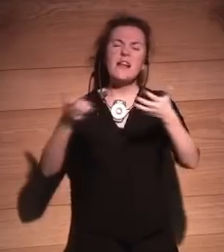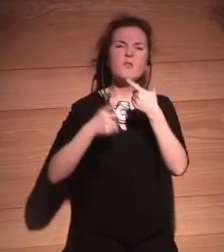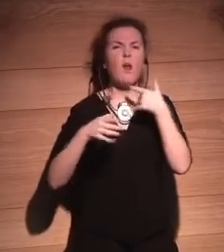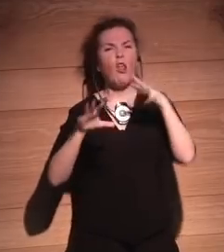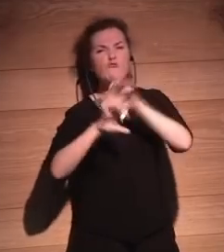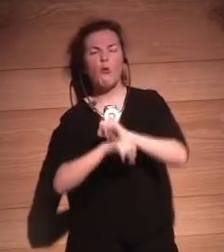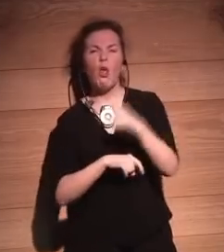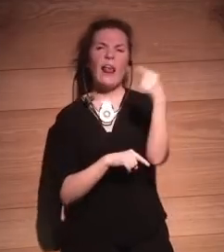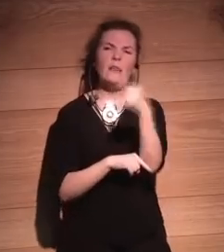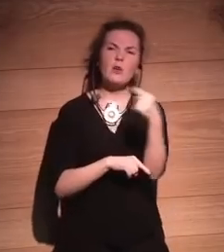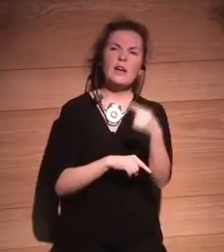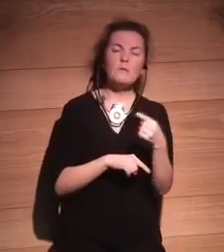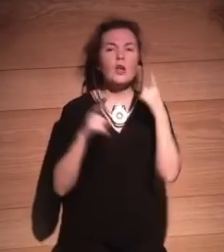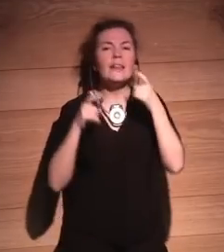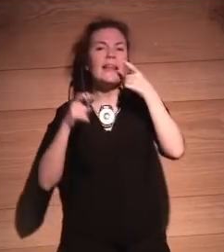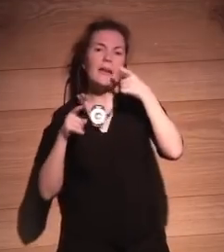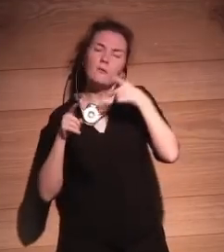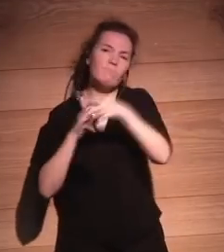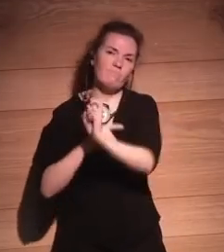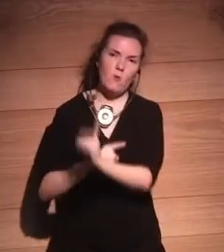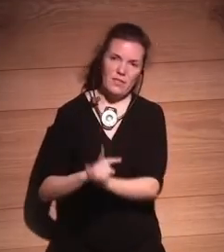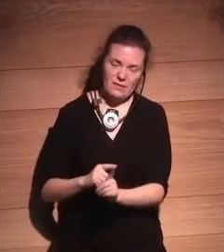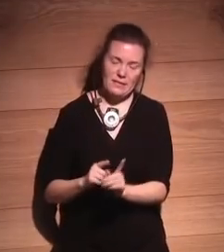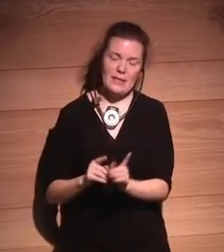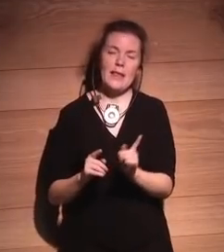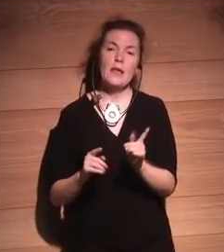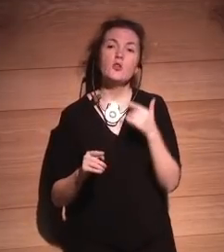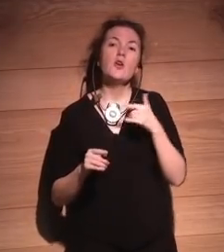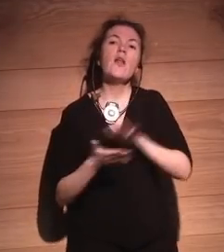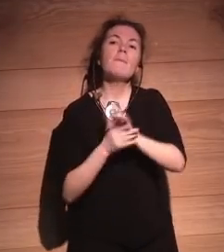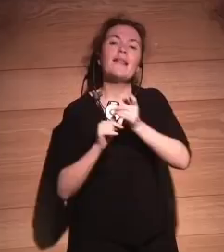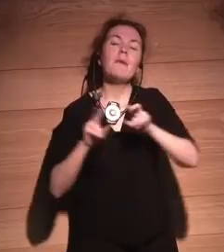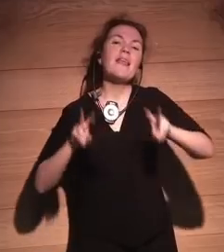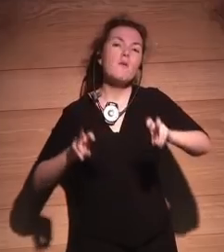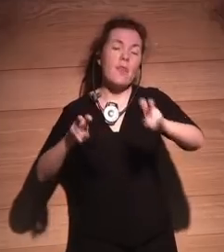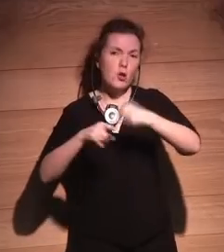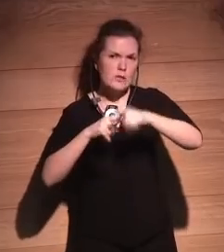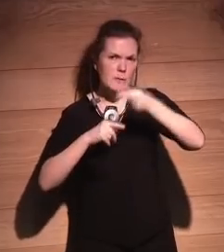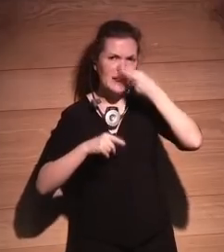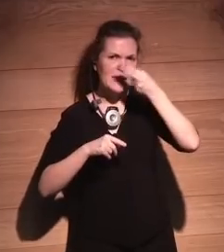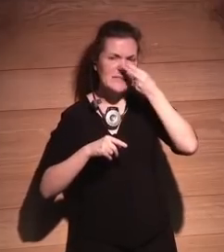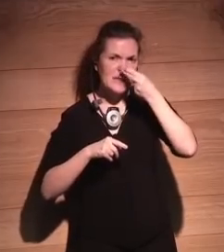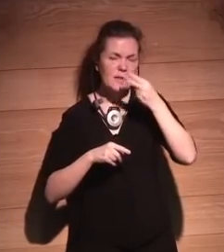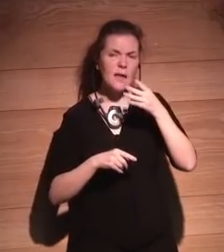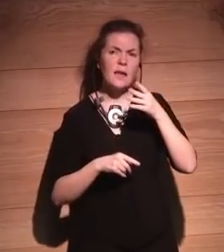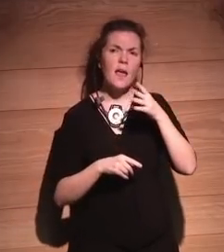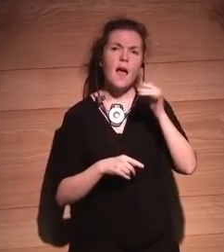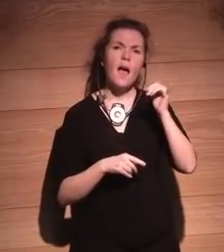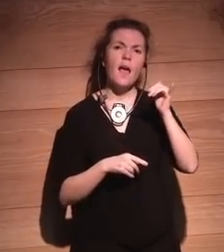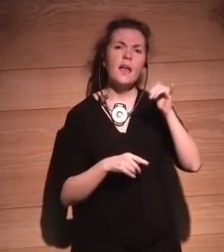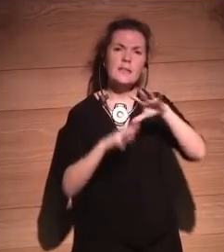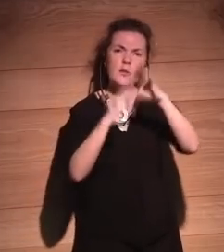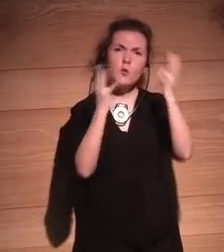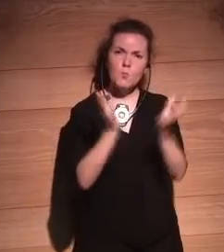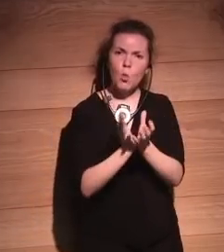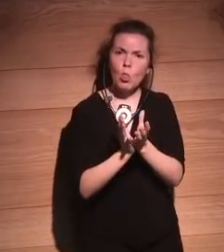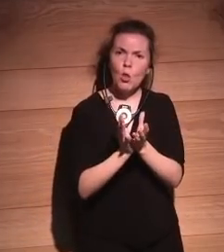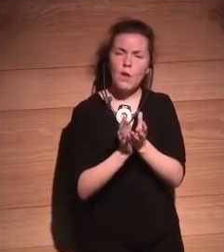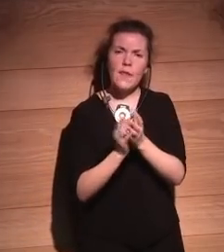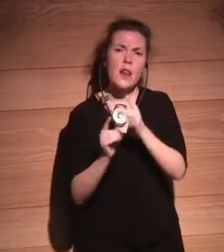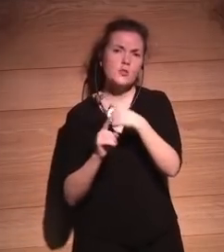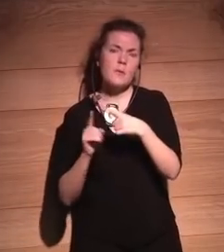pero sí hablar de la innovación. Y yo creo que de algunas cosas muy interesantes que sí están teniendo lugar en el mundo, en nuestro mundo, en